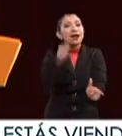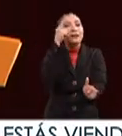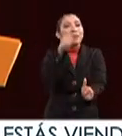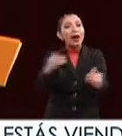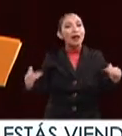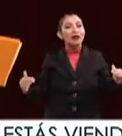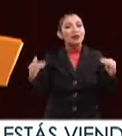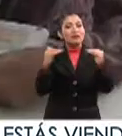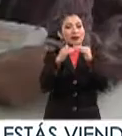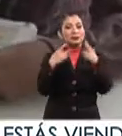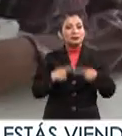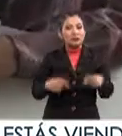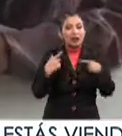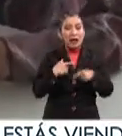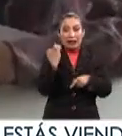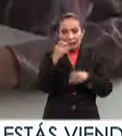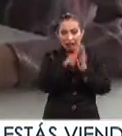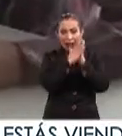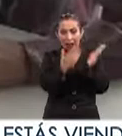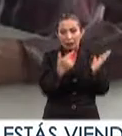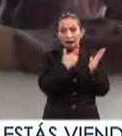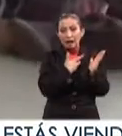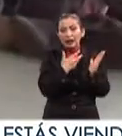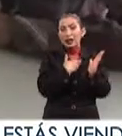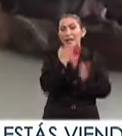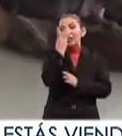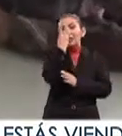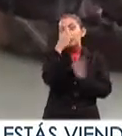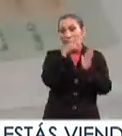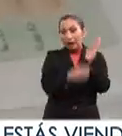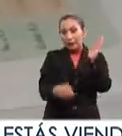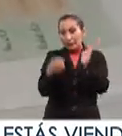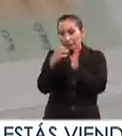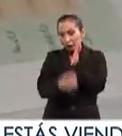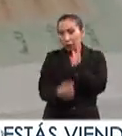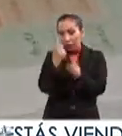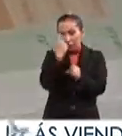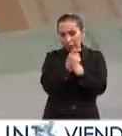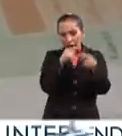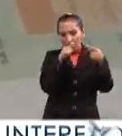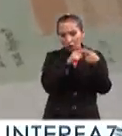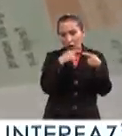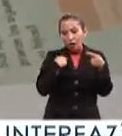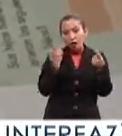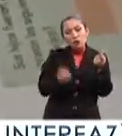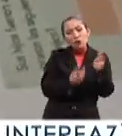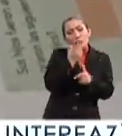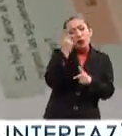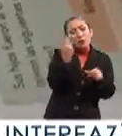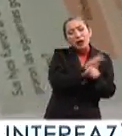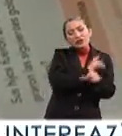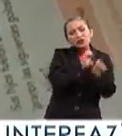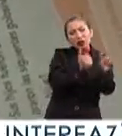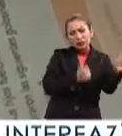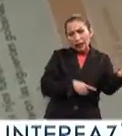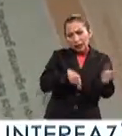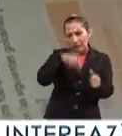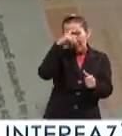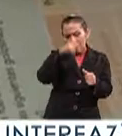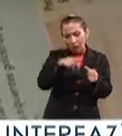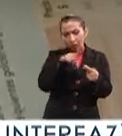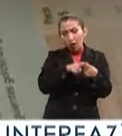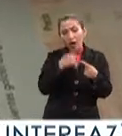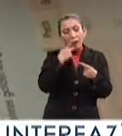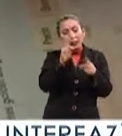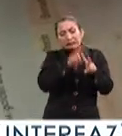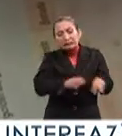condiciones de igualdad. El texto está conformado por 3 capítulos. En el primero, Actualidades del rezago educativo en México,